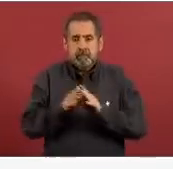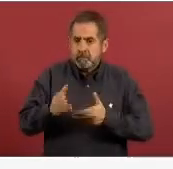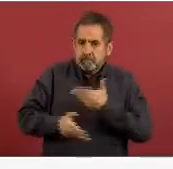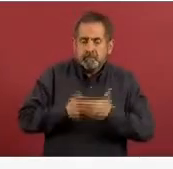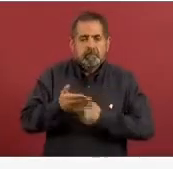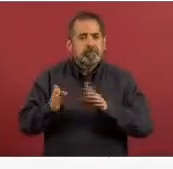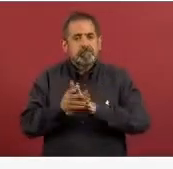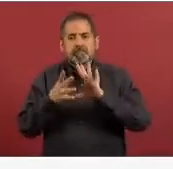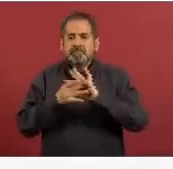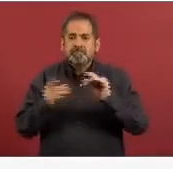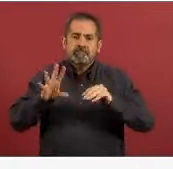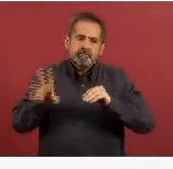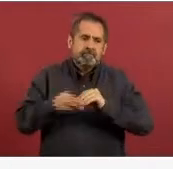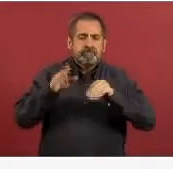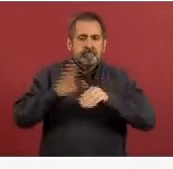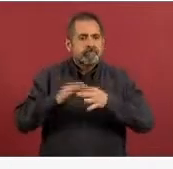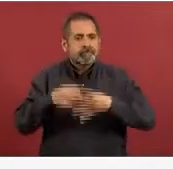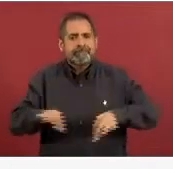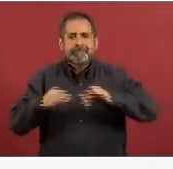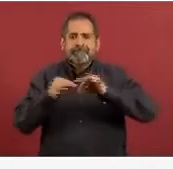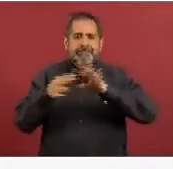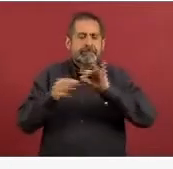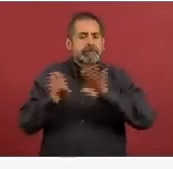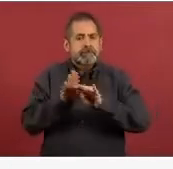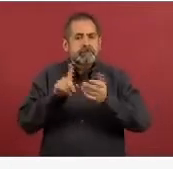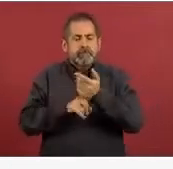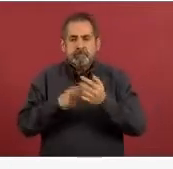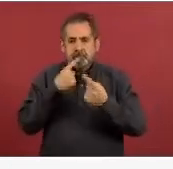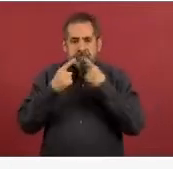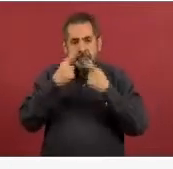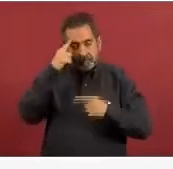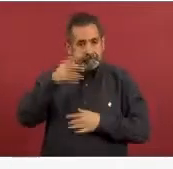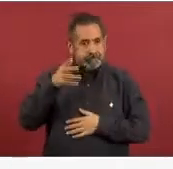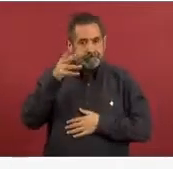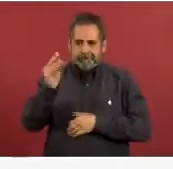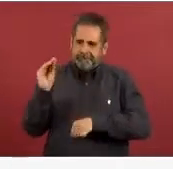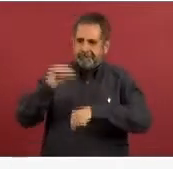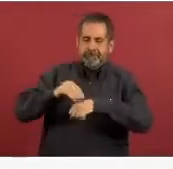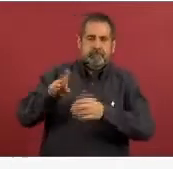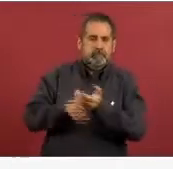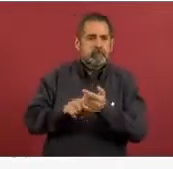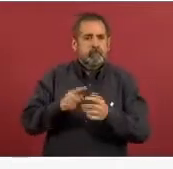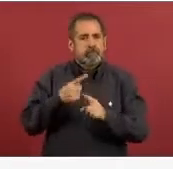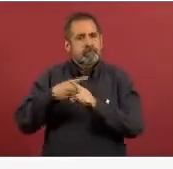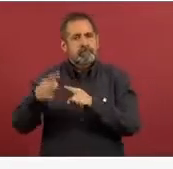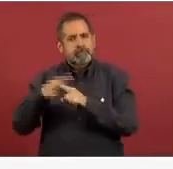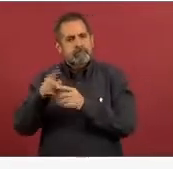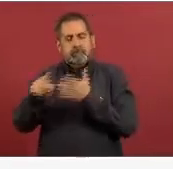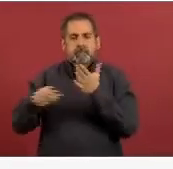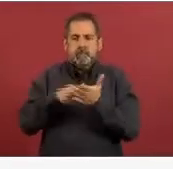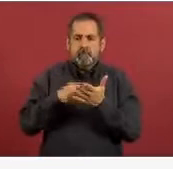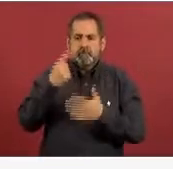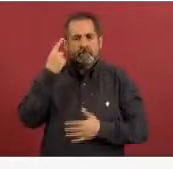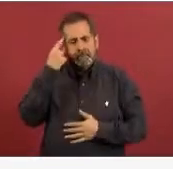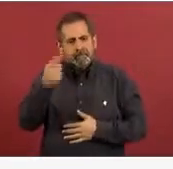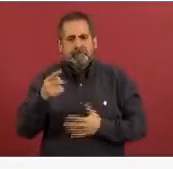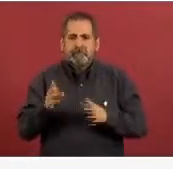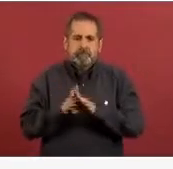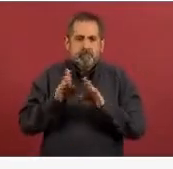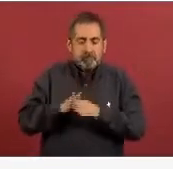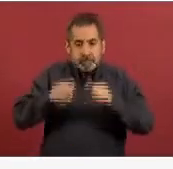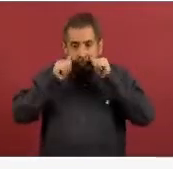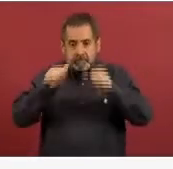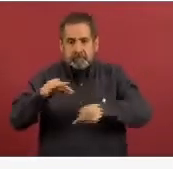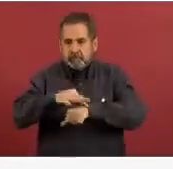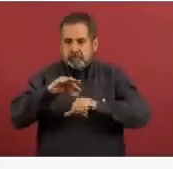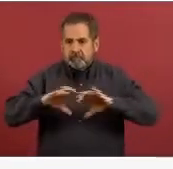servicios, incorporando todas las medidas de prevención y distancia que se han implementado en los espacios públicos para que la atención